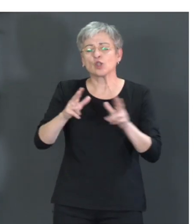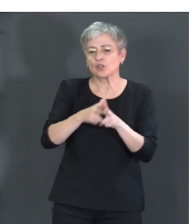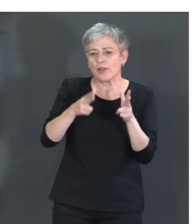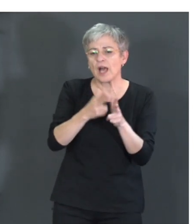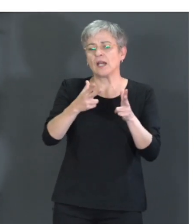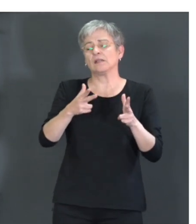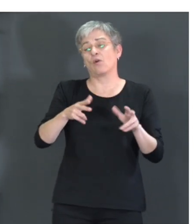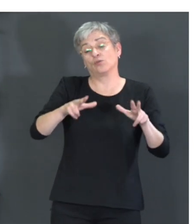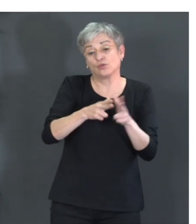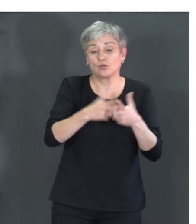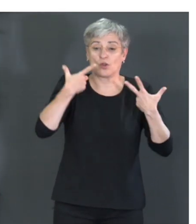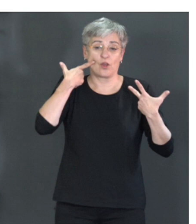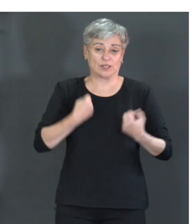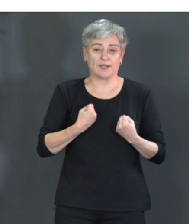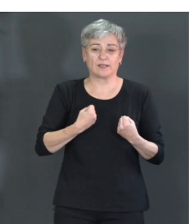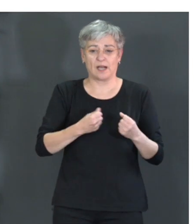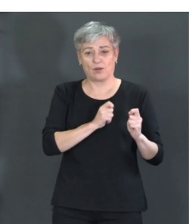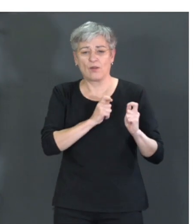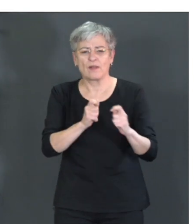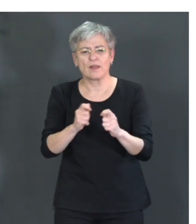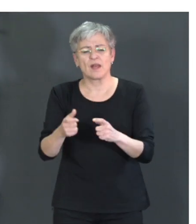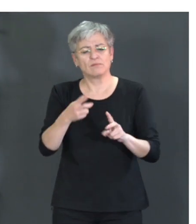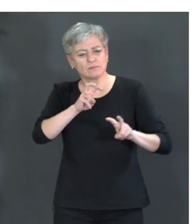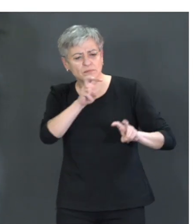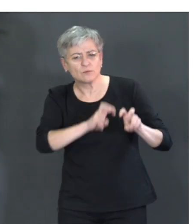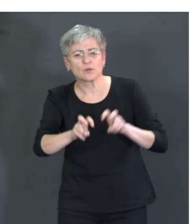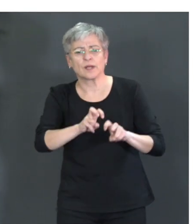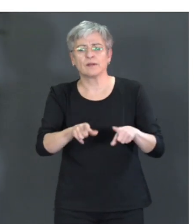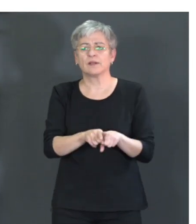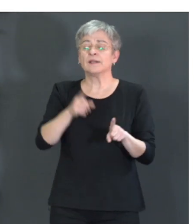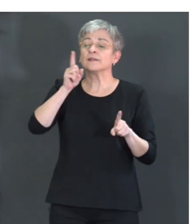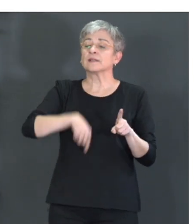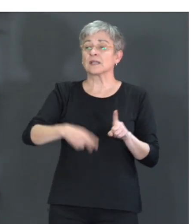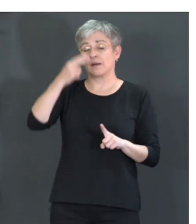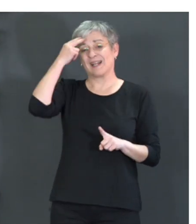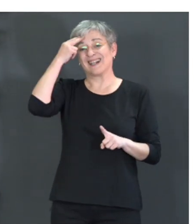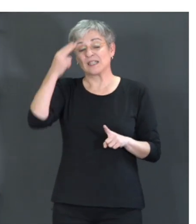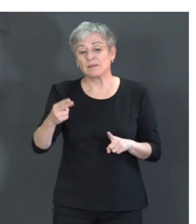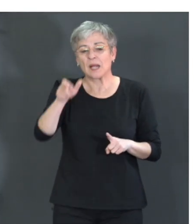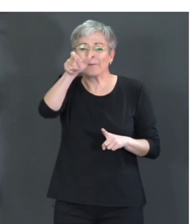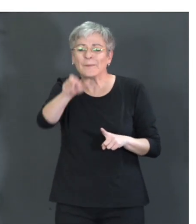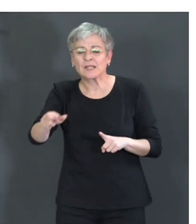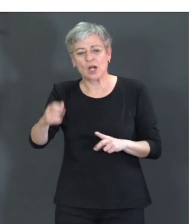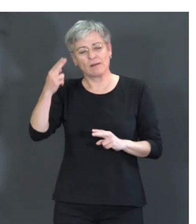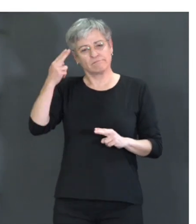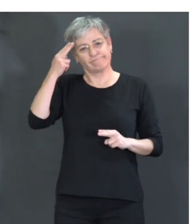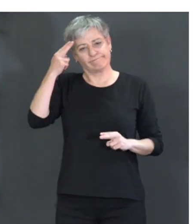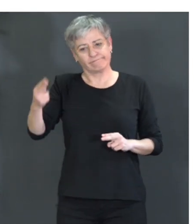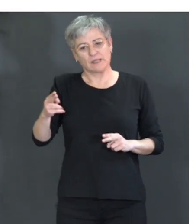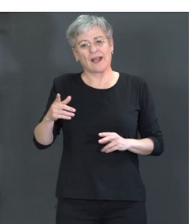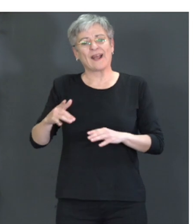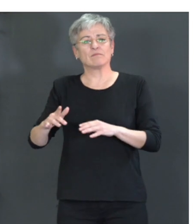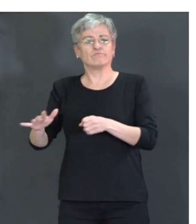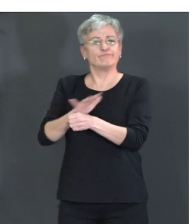También lo que hacemos es respetar, que se respete, ¿no?, la dignidad de las personas, garantizando sus